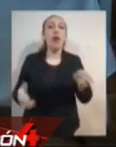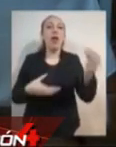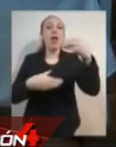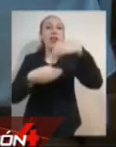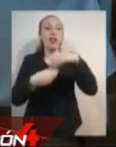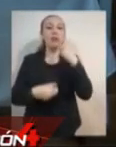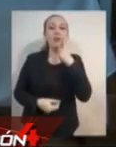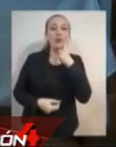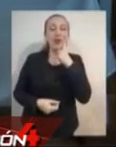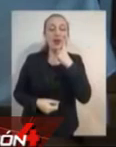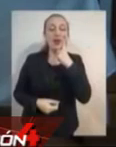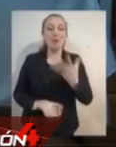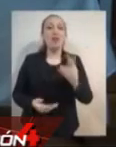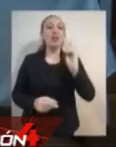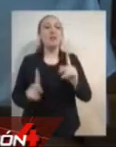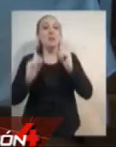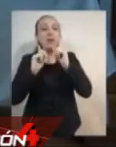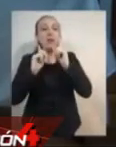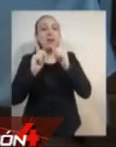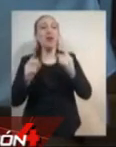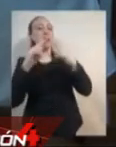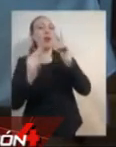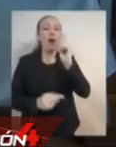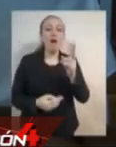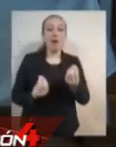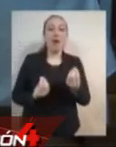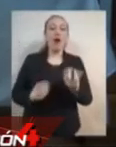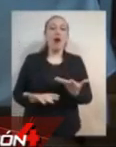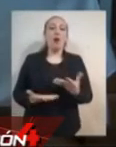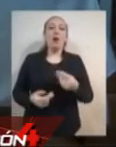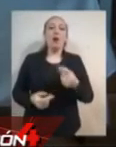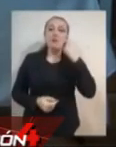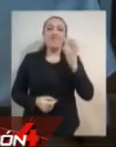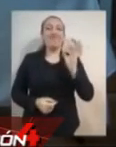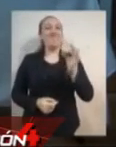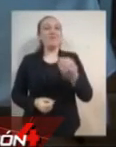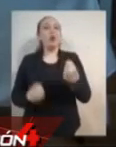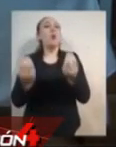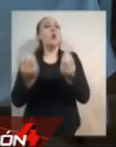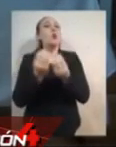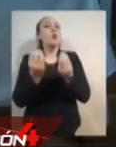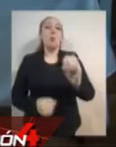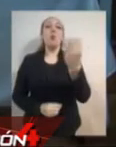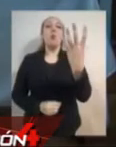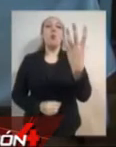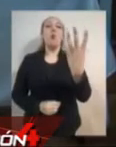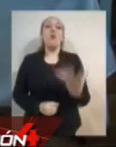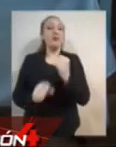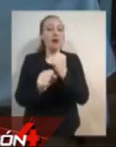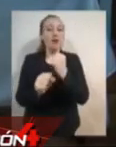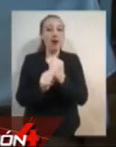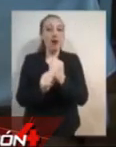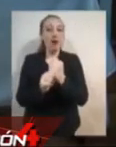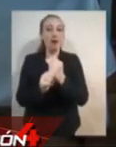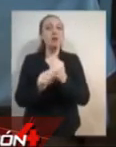en ocasión de haberme encontrado con algunos de ellos, porque creo que se está haciendo muy buen trabajo. Estamos, por supuesto, con una